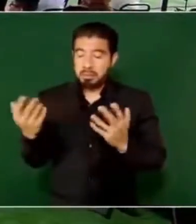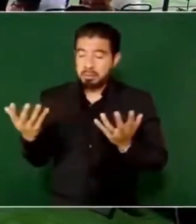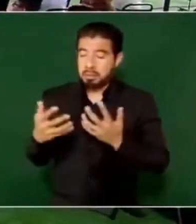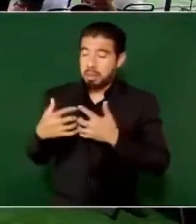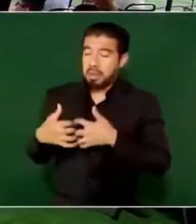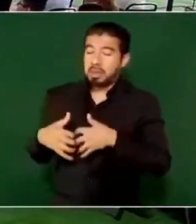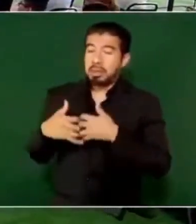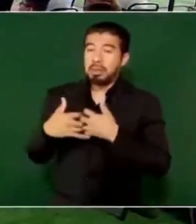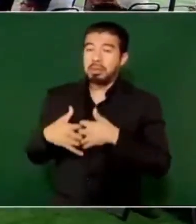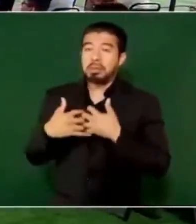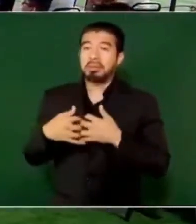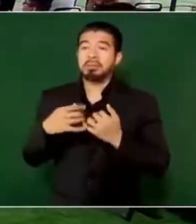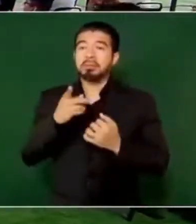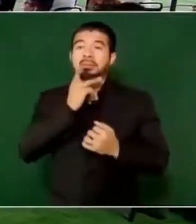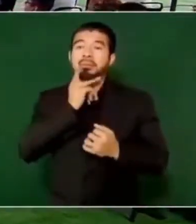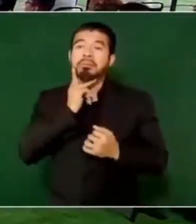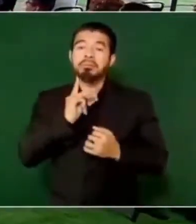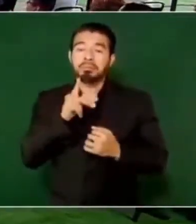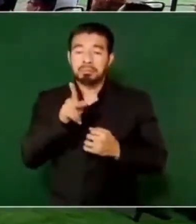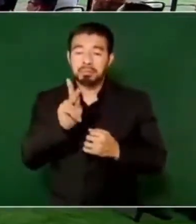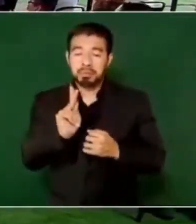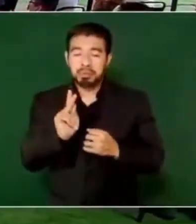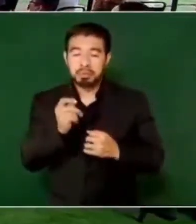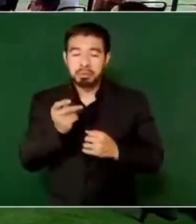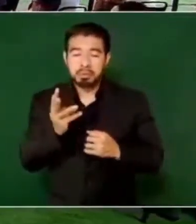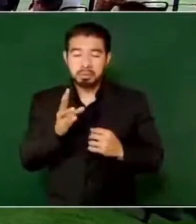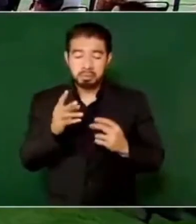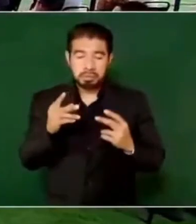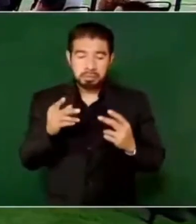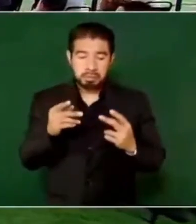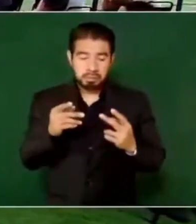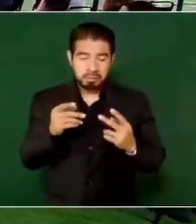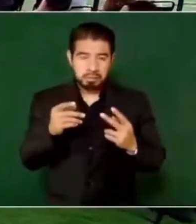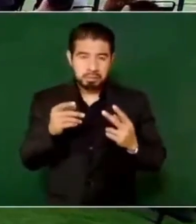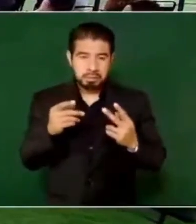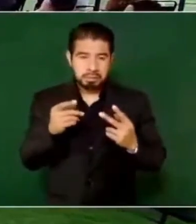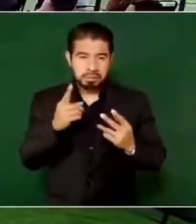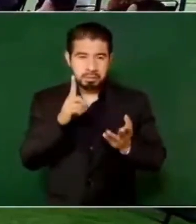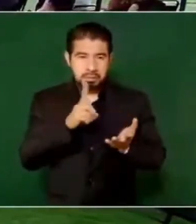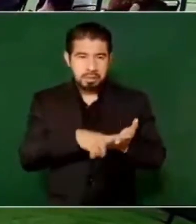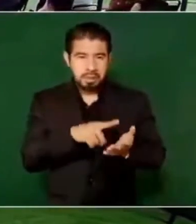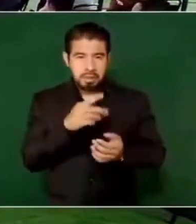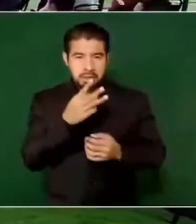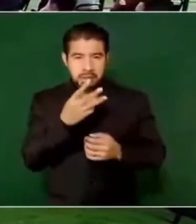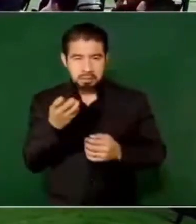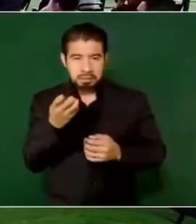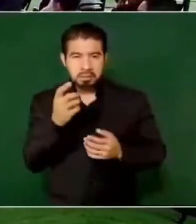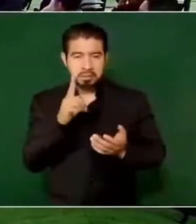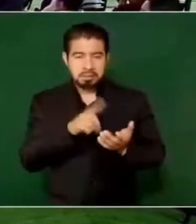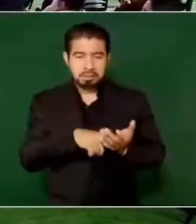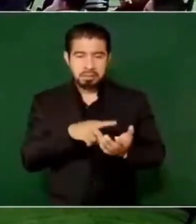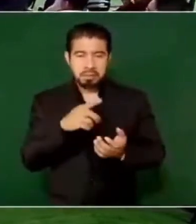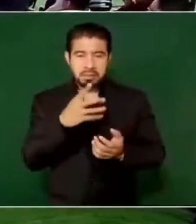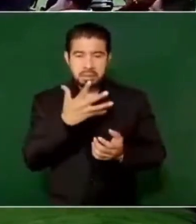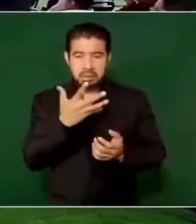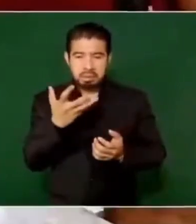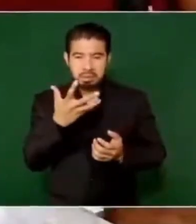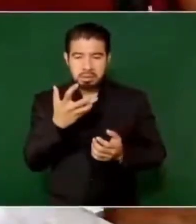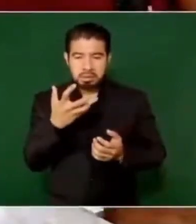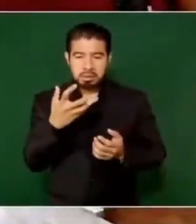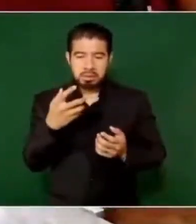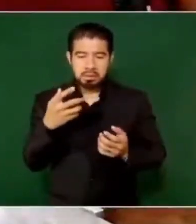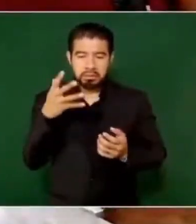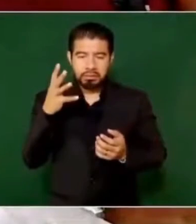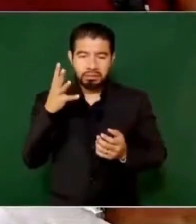pero actualmente, o los que están, porque se van a quedar cerca de 1.300, 1.500 que la van a operar a